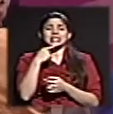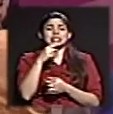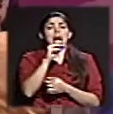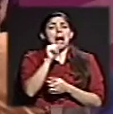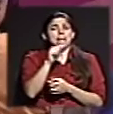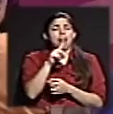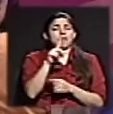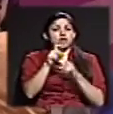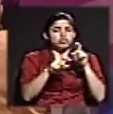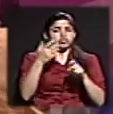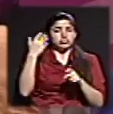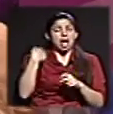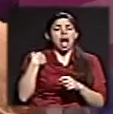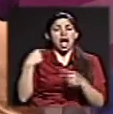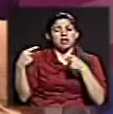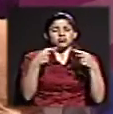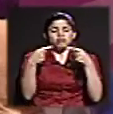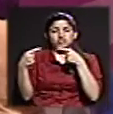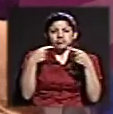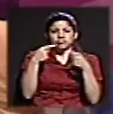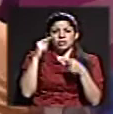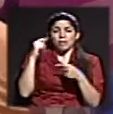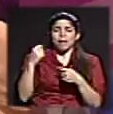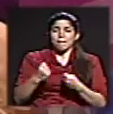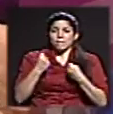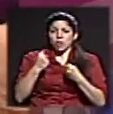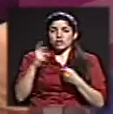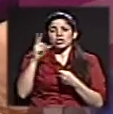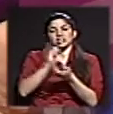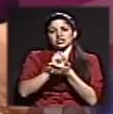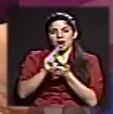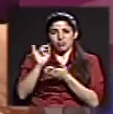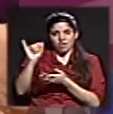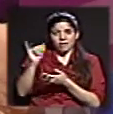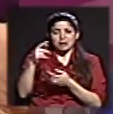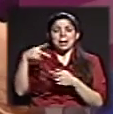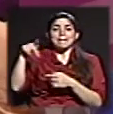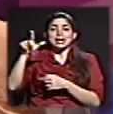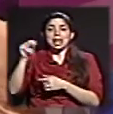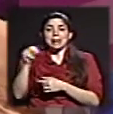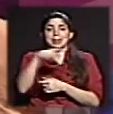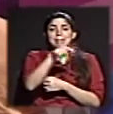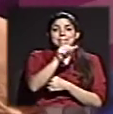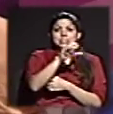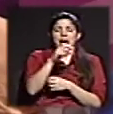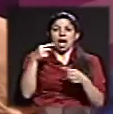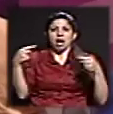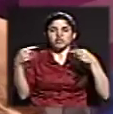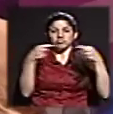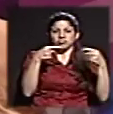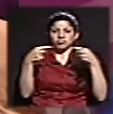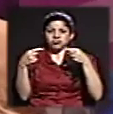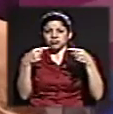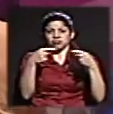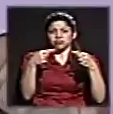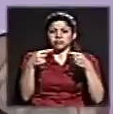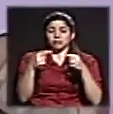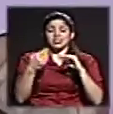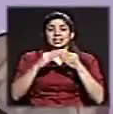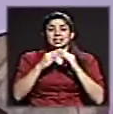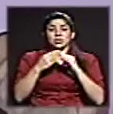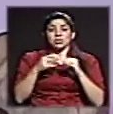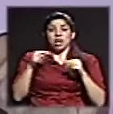cuestionada. Lastimosamente hay una lucha de poderes en San Rafael entre el PLN y el PAC que están perdiendo los ciudadanos